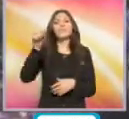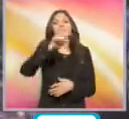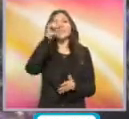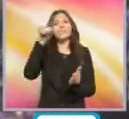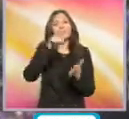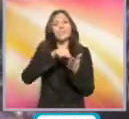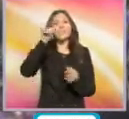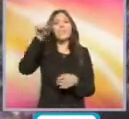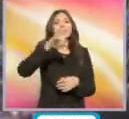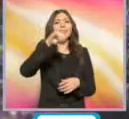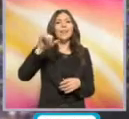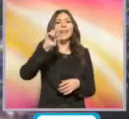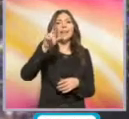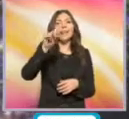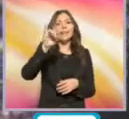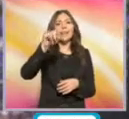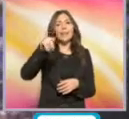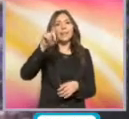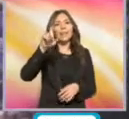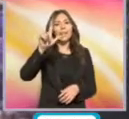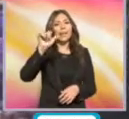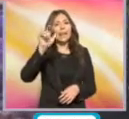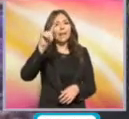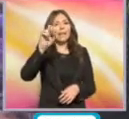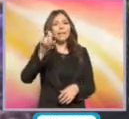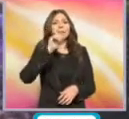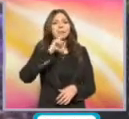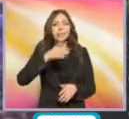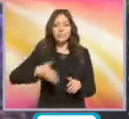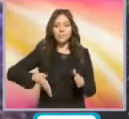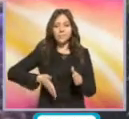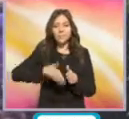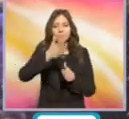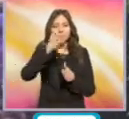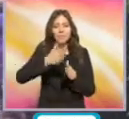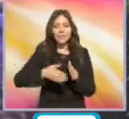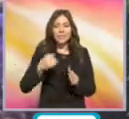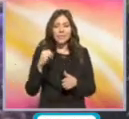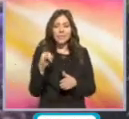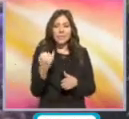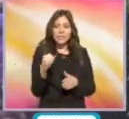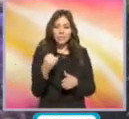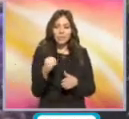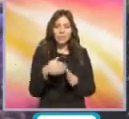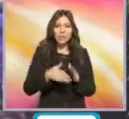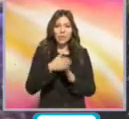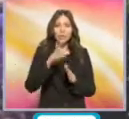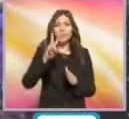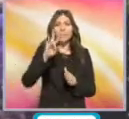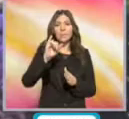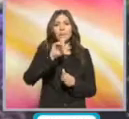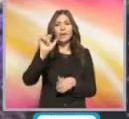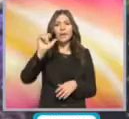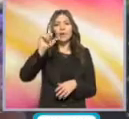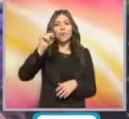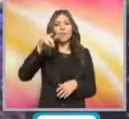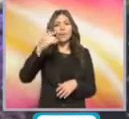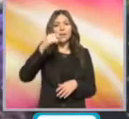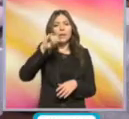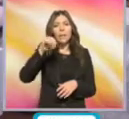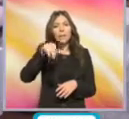Jardín del Arte y está en donde cruzan Insurgentes, Villalongín y Sullivan. Es un lugar muy conocido.